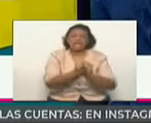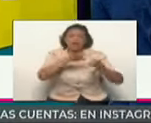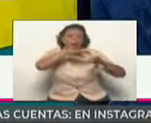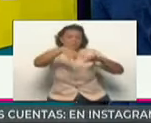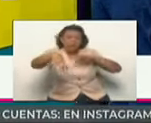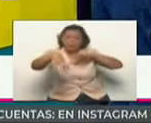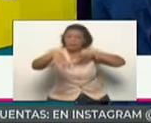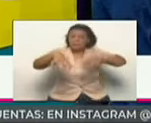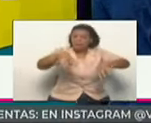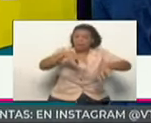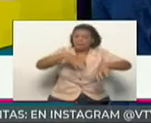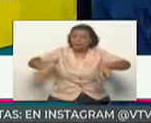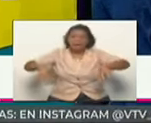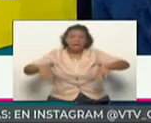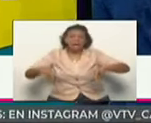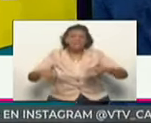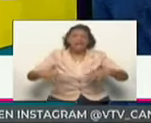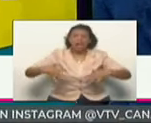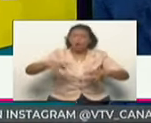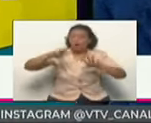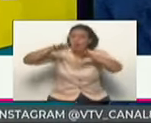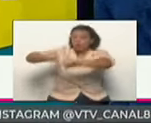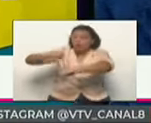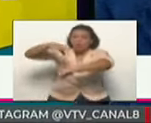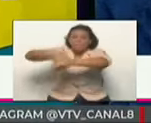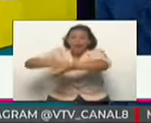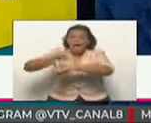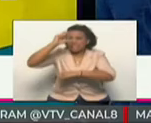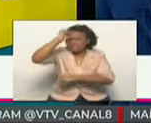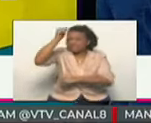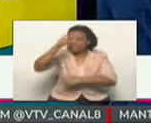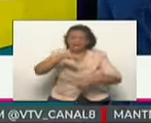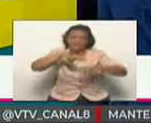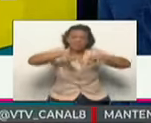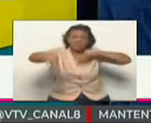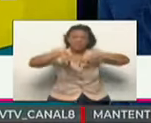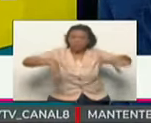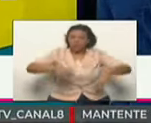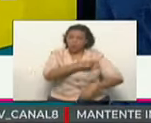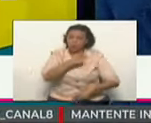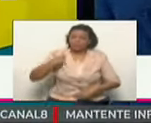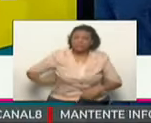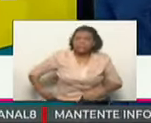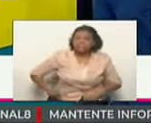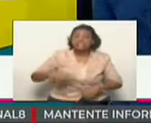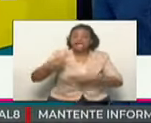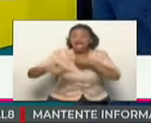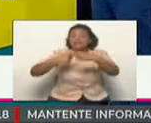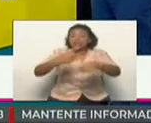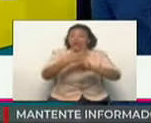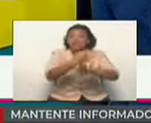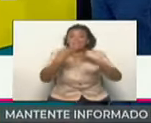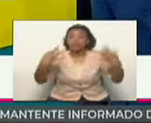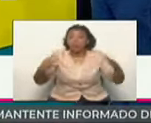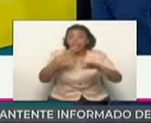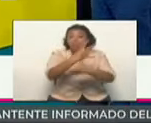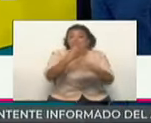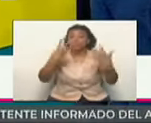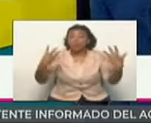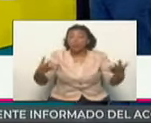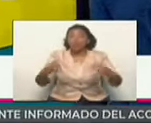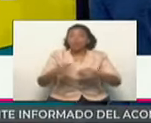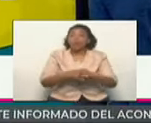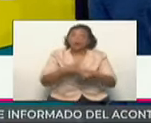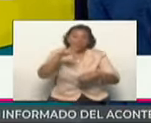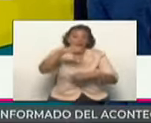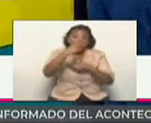división, colonizaron la India, dividieron China en el siglo XVIII, en el siglo XIX y